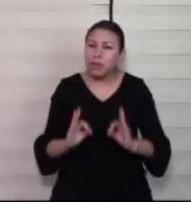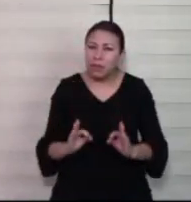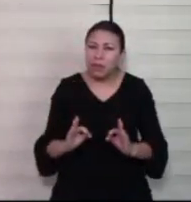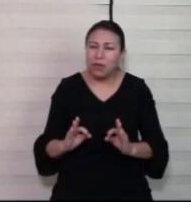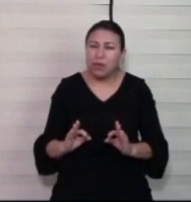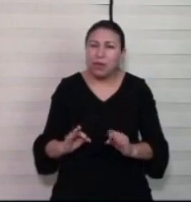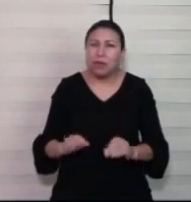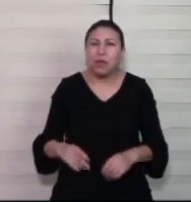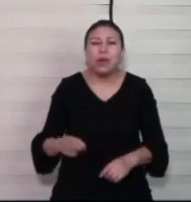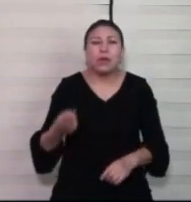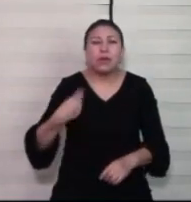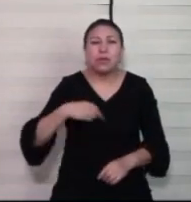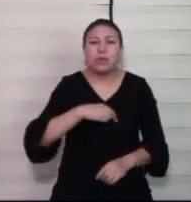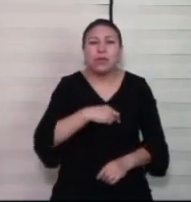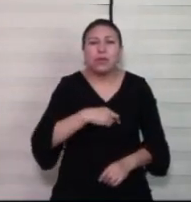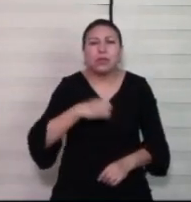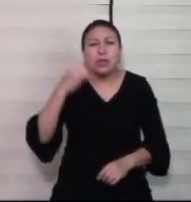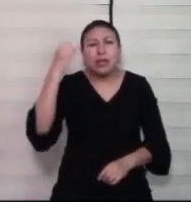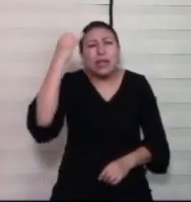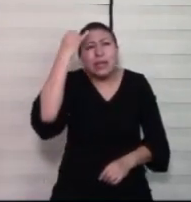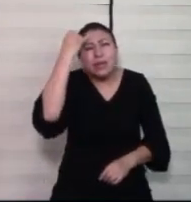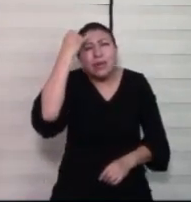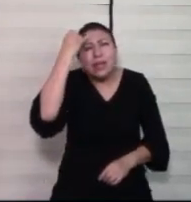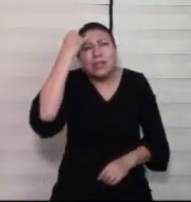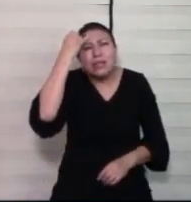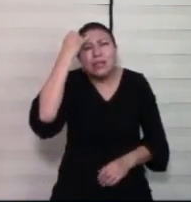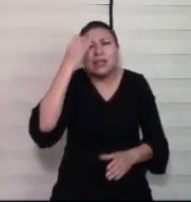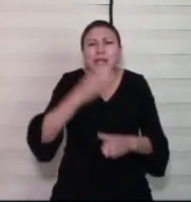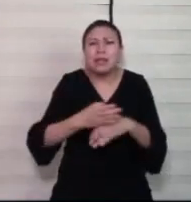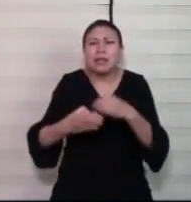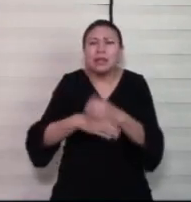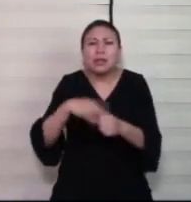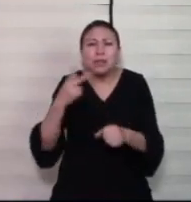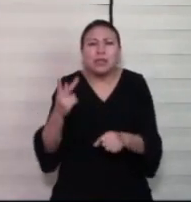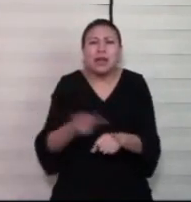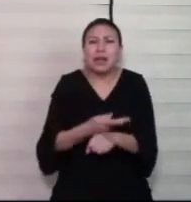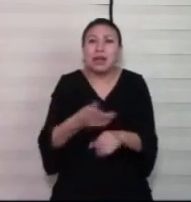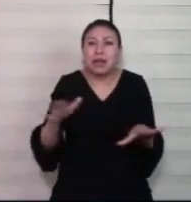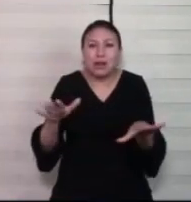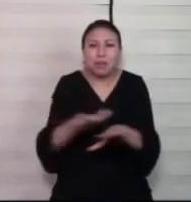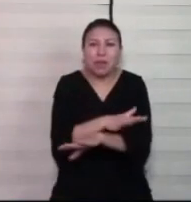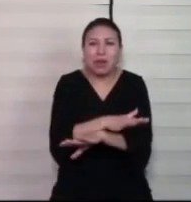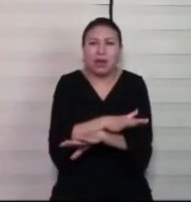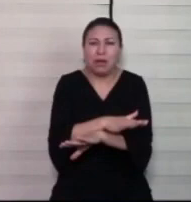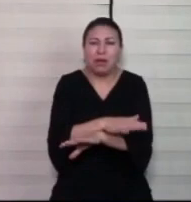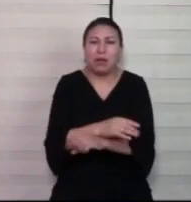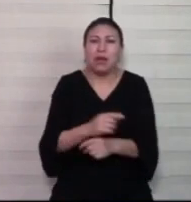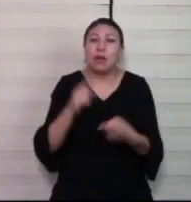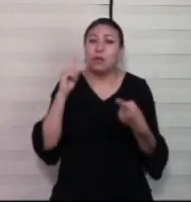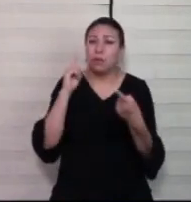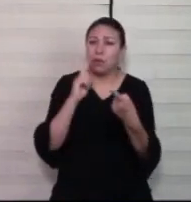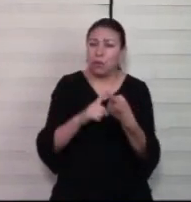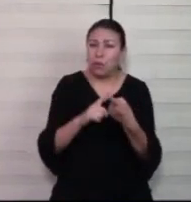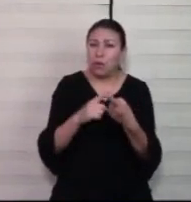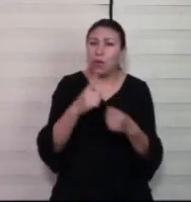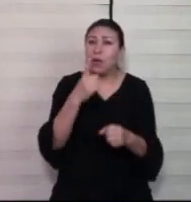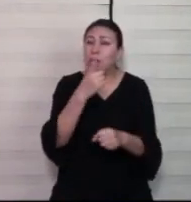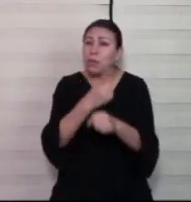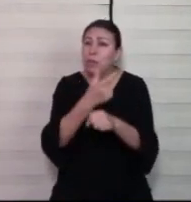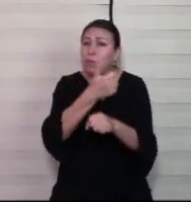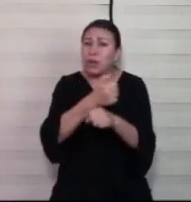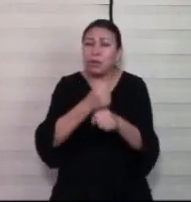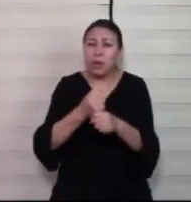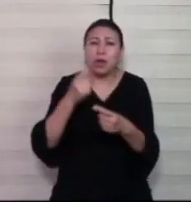Cambiemos la incertidumbre, hermanos, en certidumbre. El primer paso es, Señor, en tus